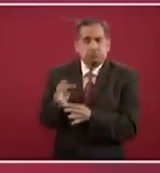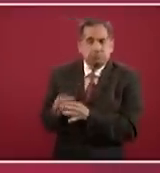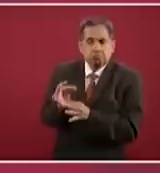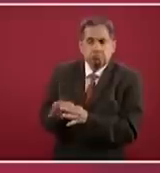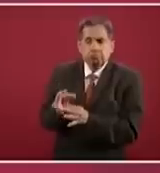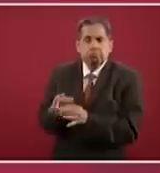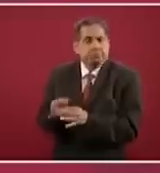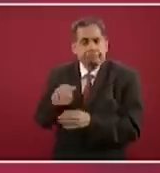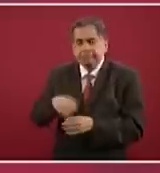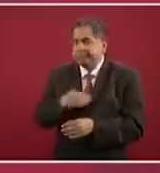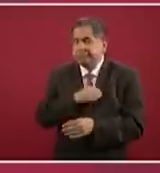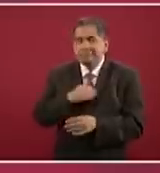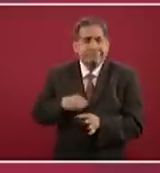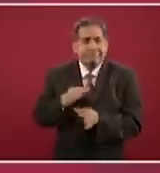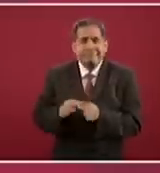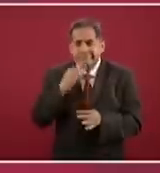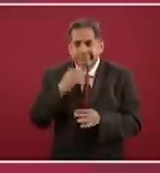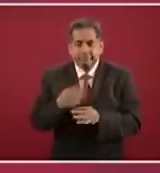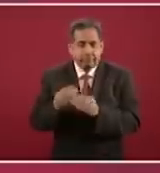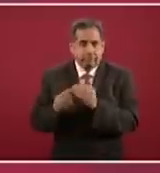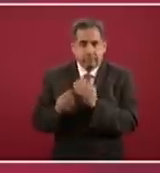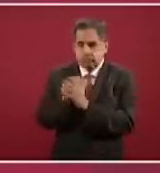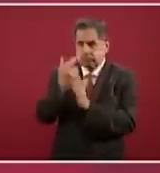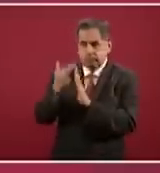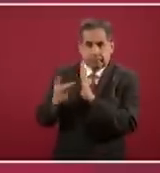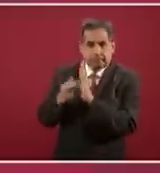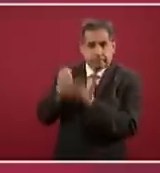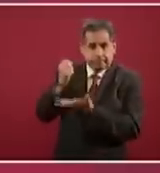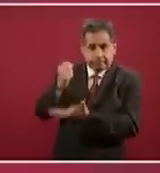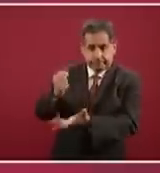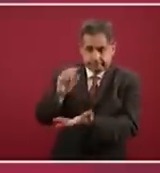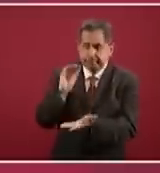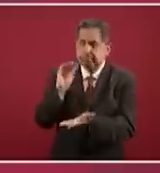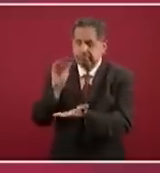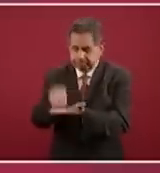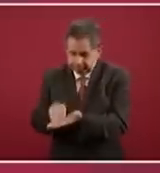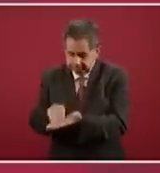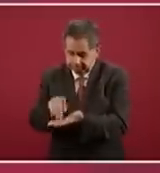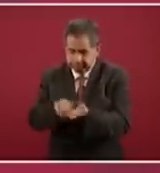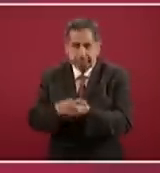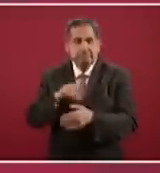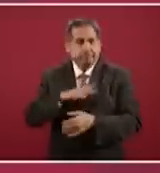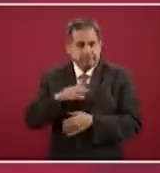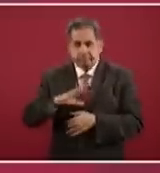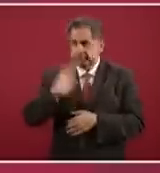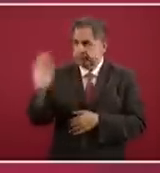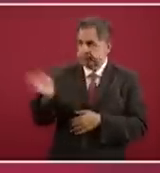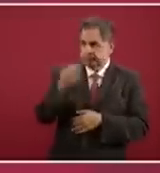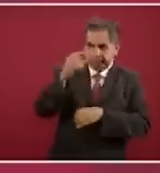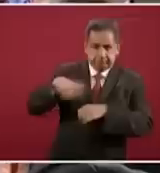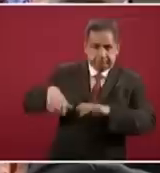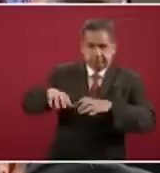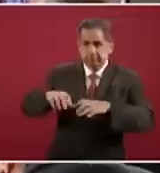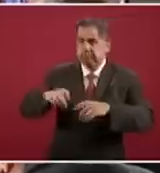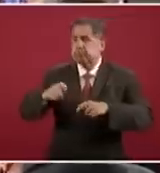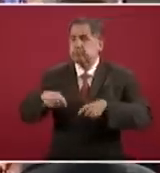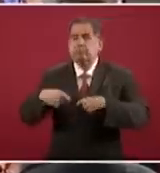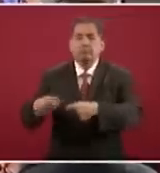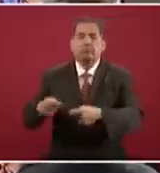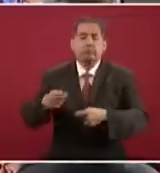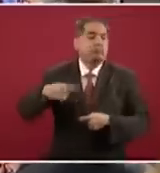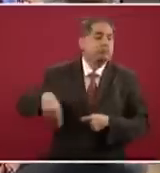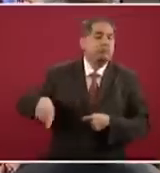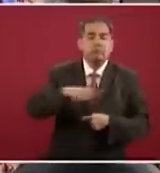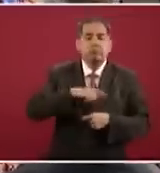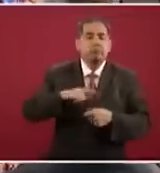presupuesto ya se contemplan recursos tanto para la federación como para el poder